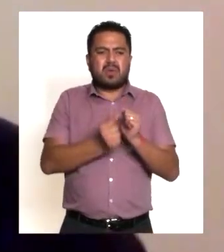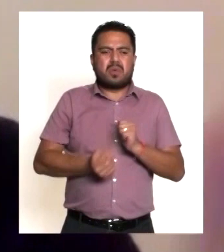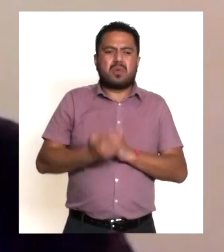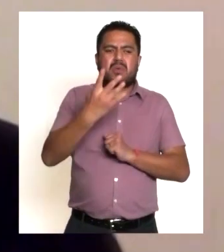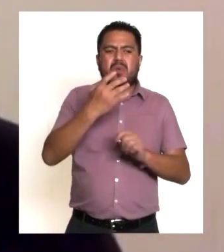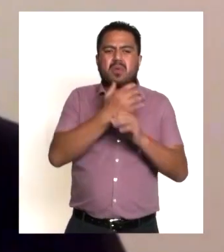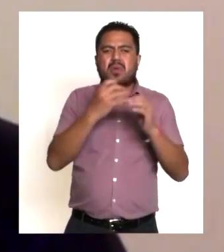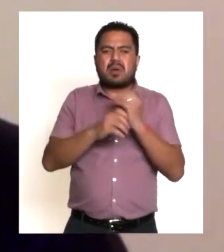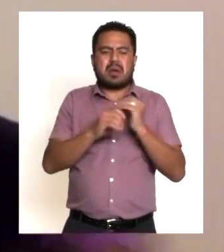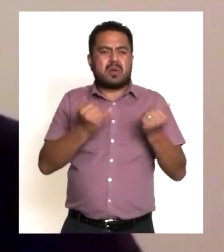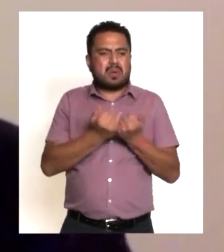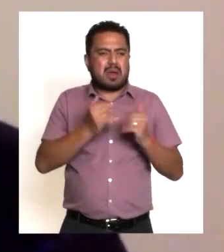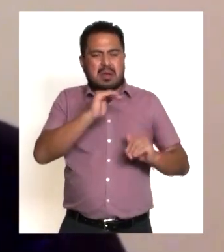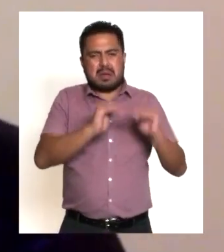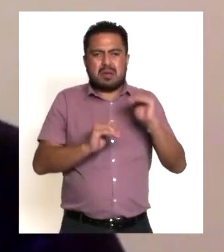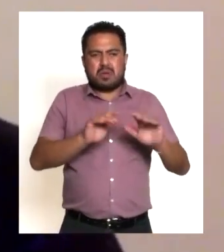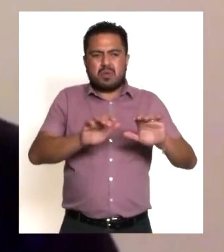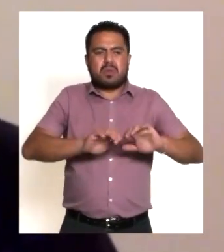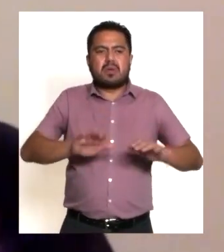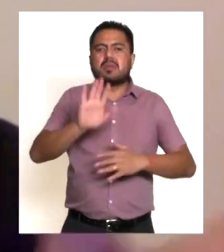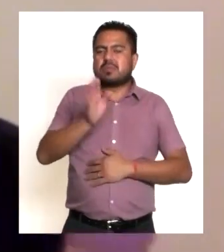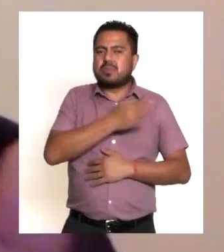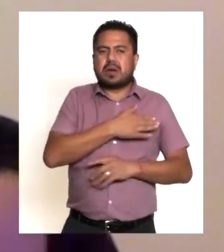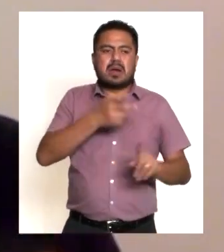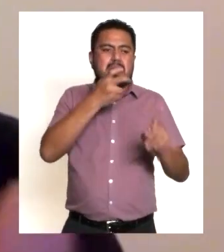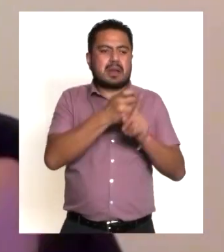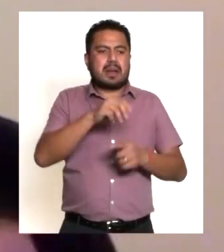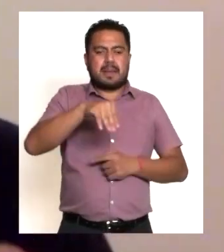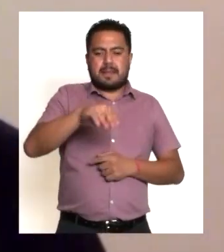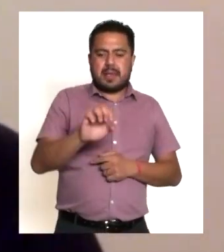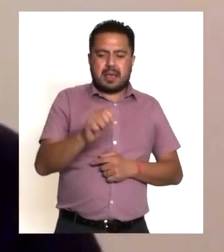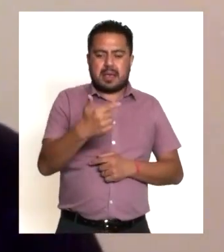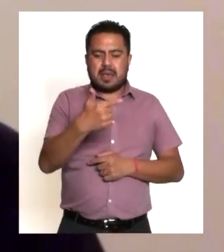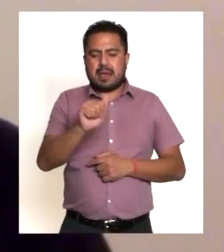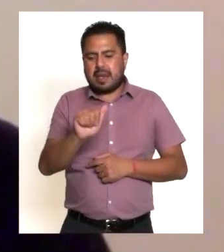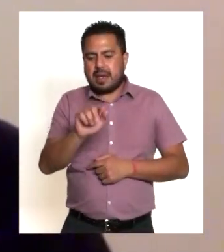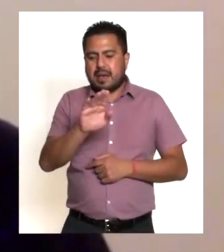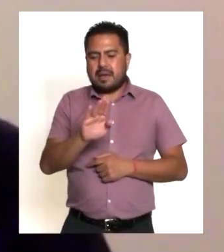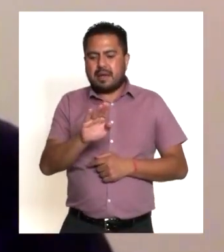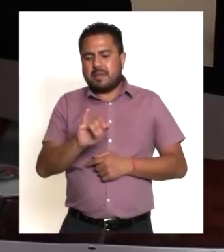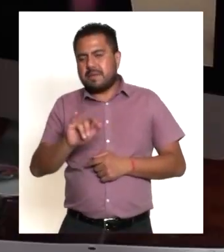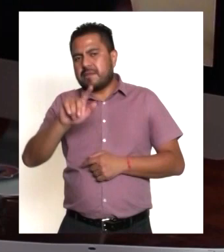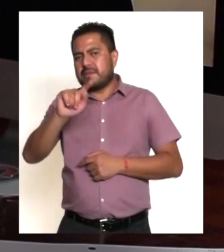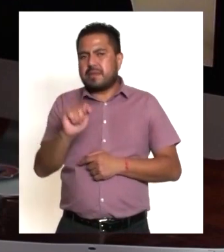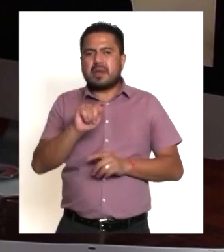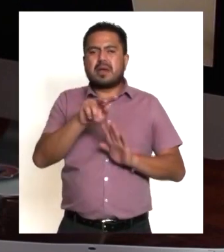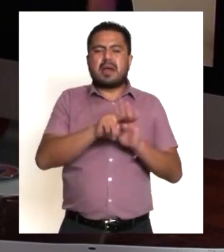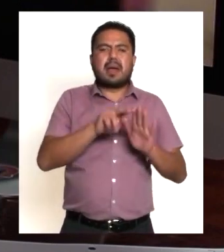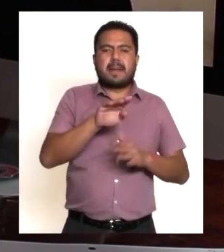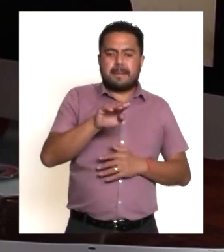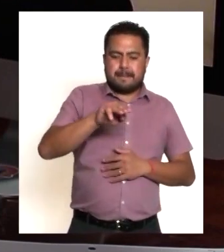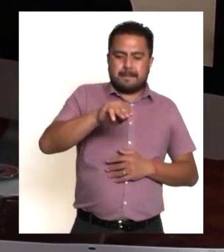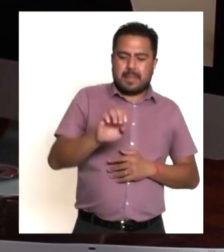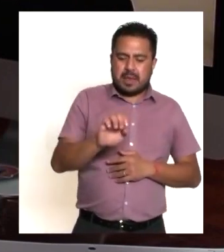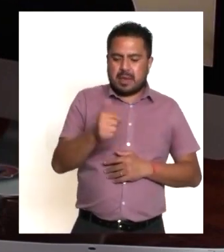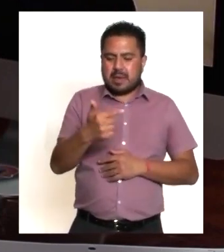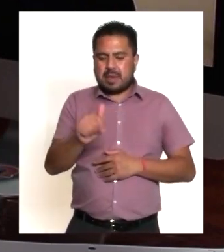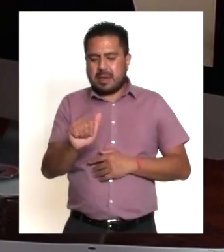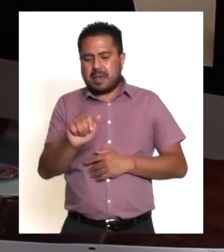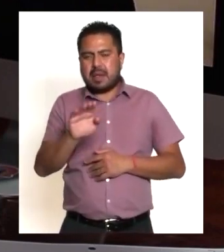1024 por una cuestión de arquitectura de computadoras, pero bueno, son megabits. Y luego hay otra unidad que se llama